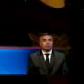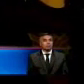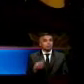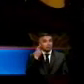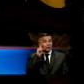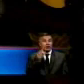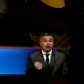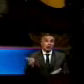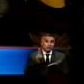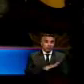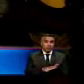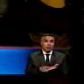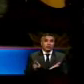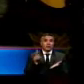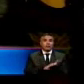para insistir